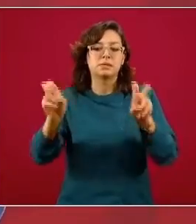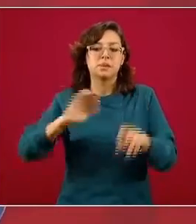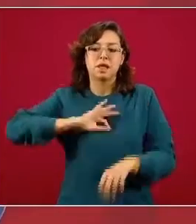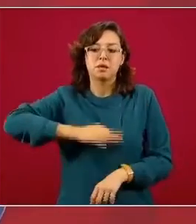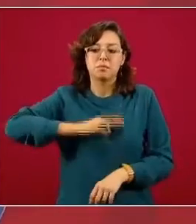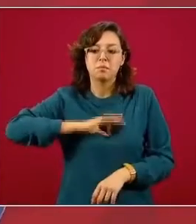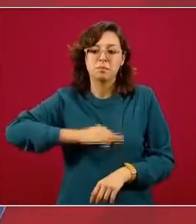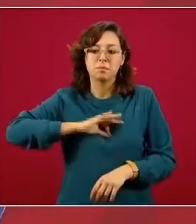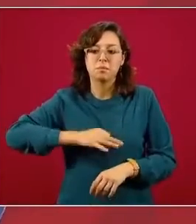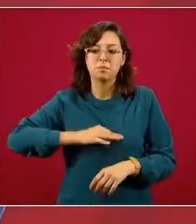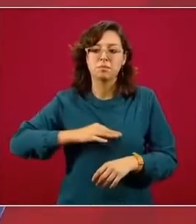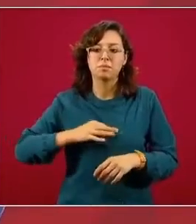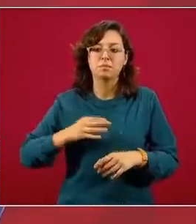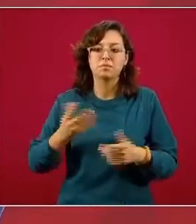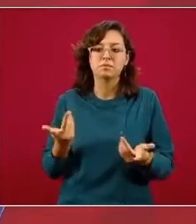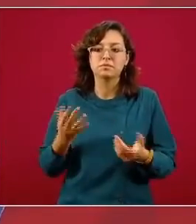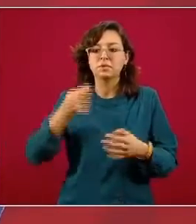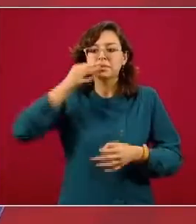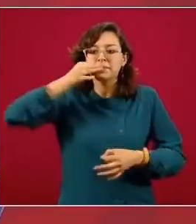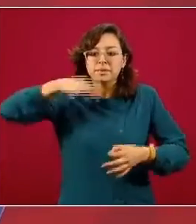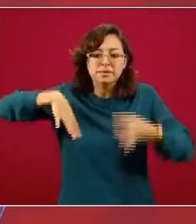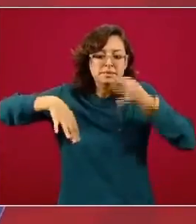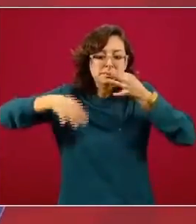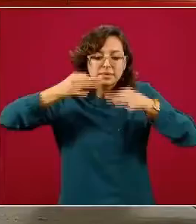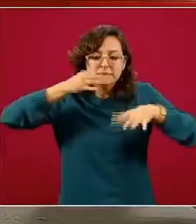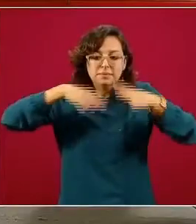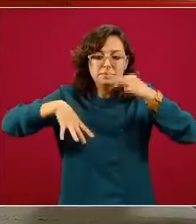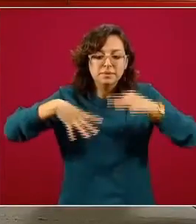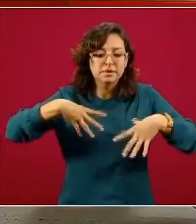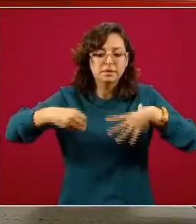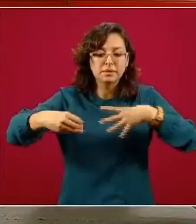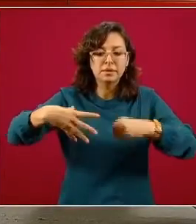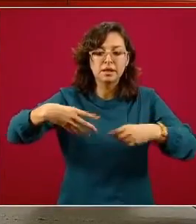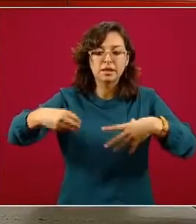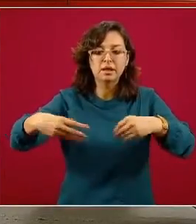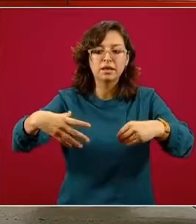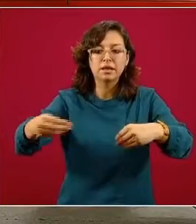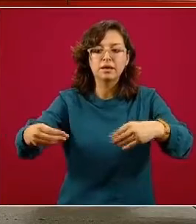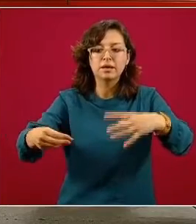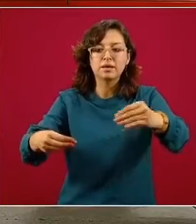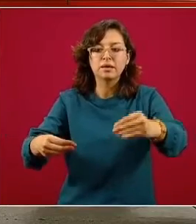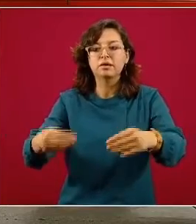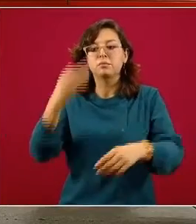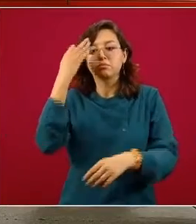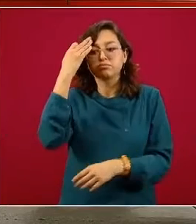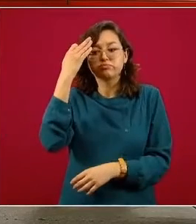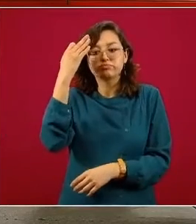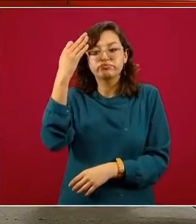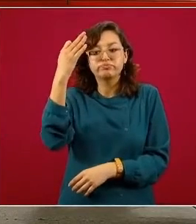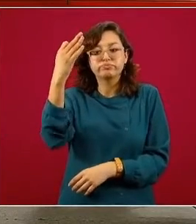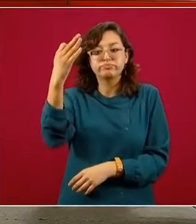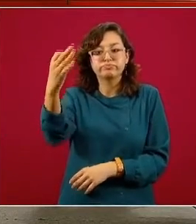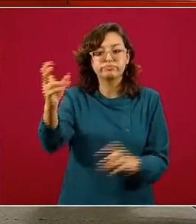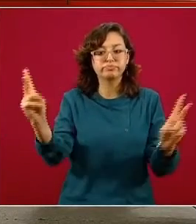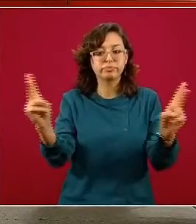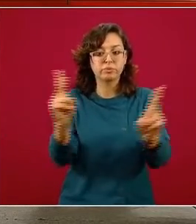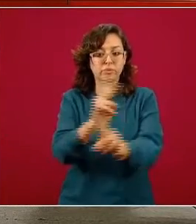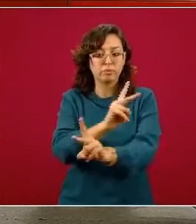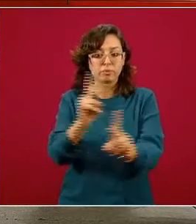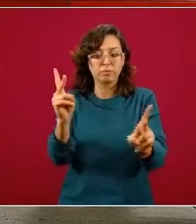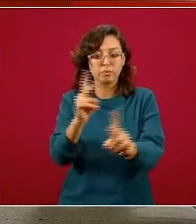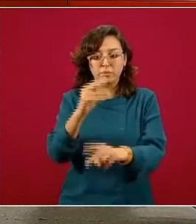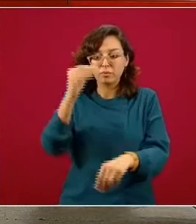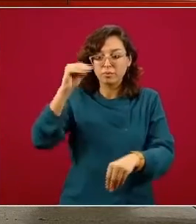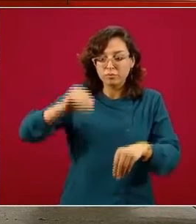en que se transmiten por partículas líquidas de la vía respiratoria la duración de las partículas